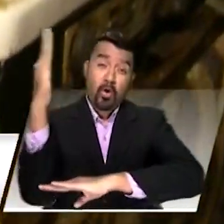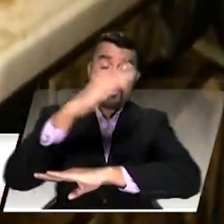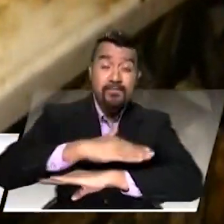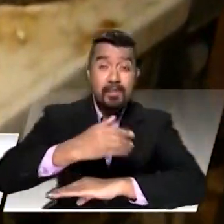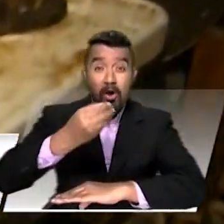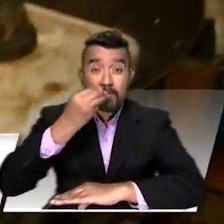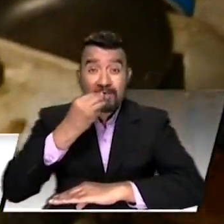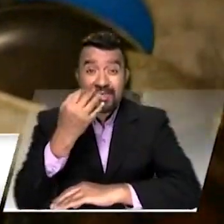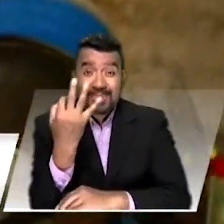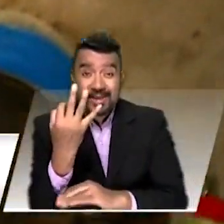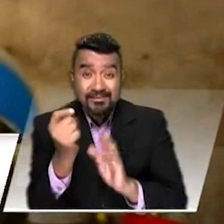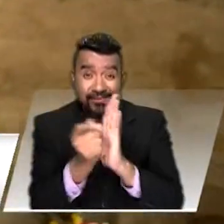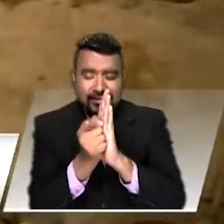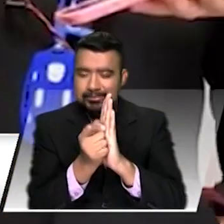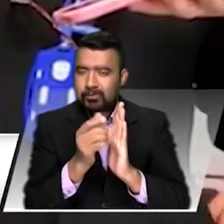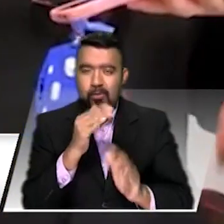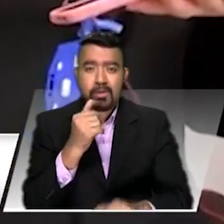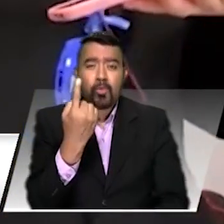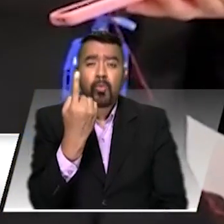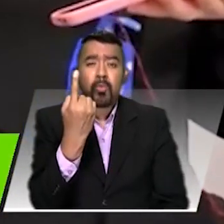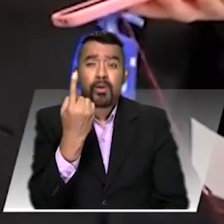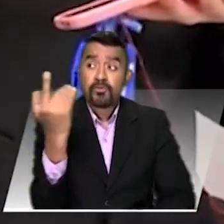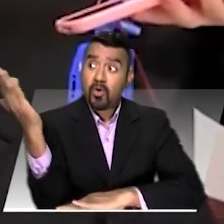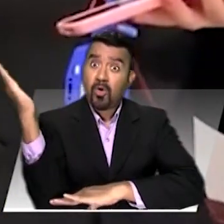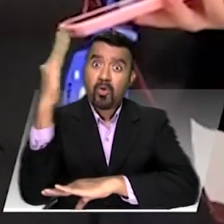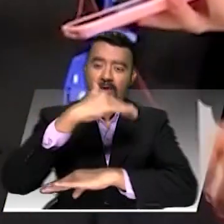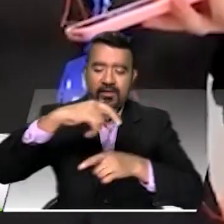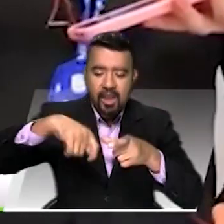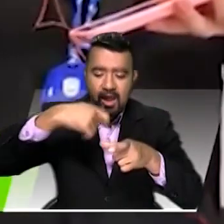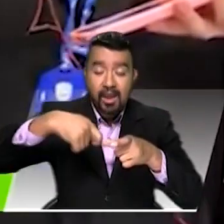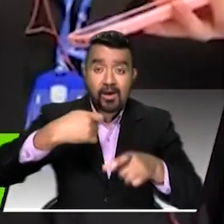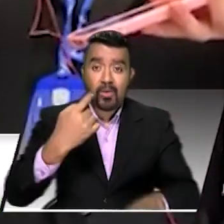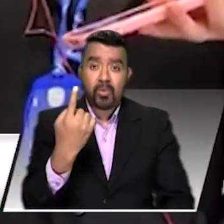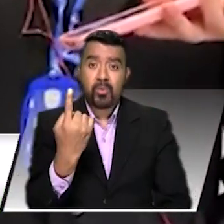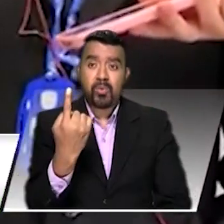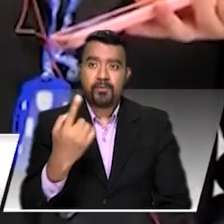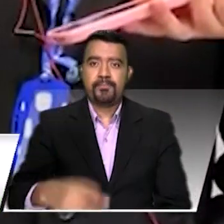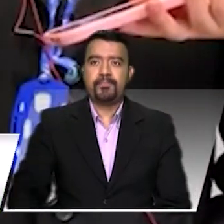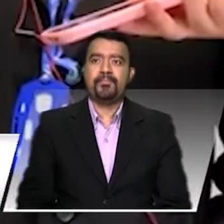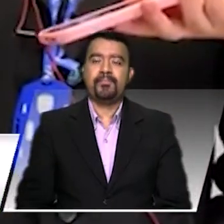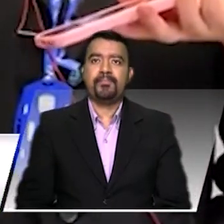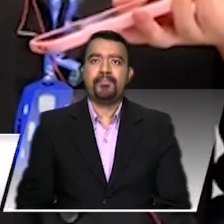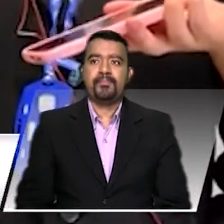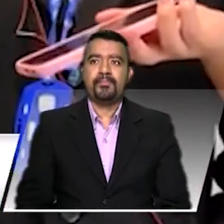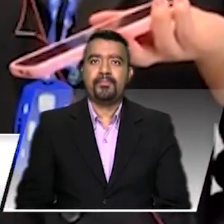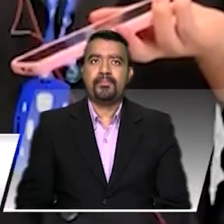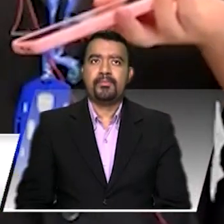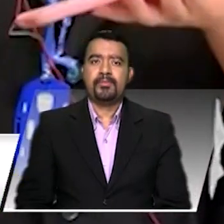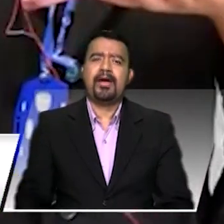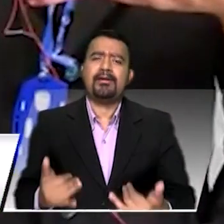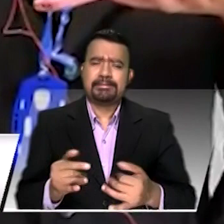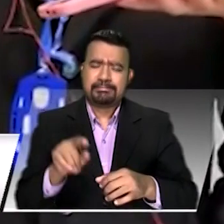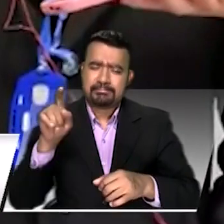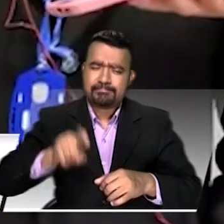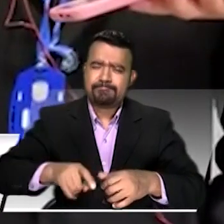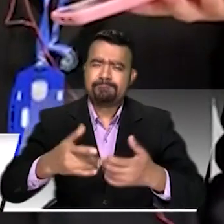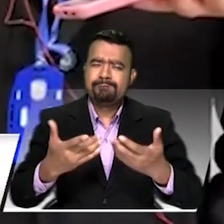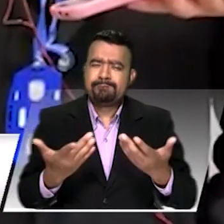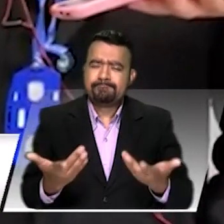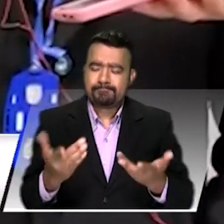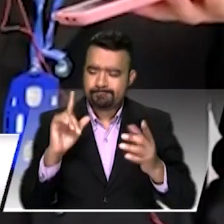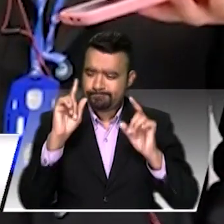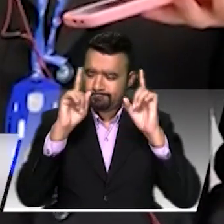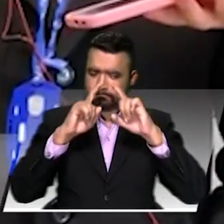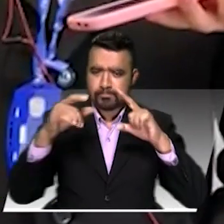tienen a veces para un plato diario. La posibilidad de que pudiéramos generar mecanismos de conversación nacional que nos